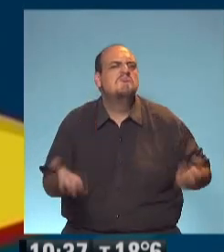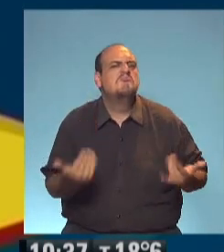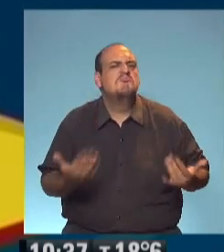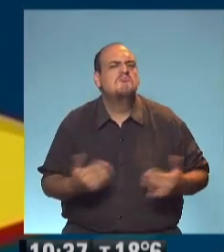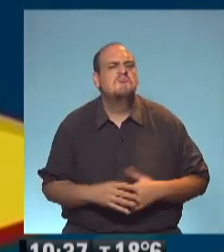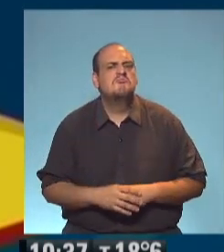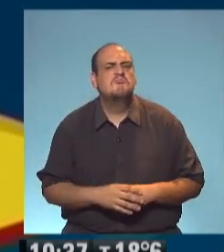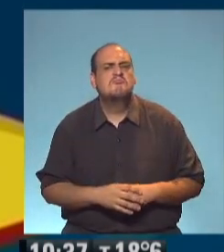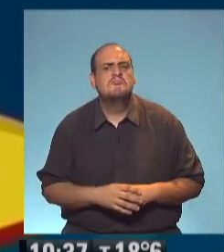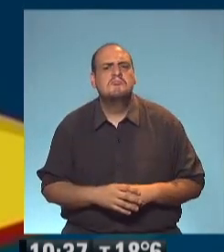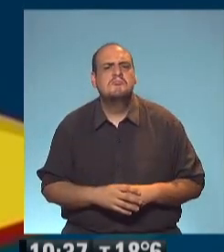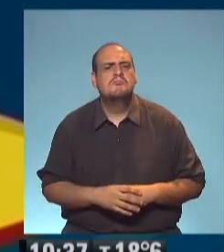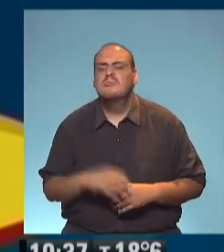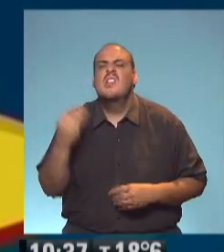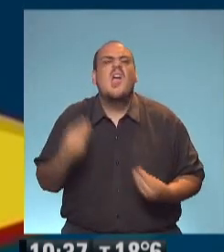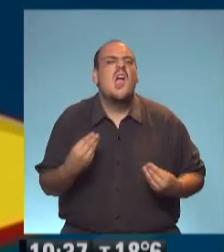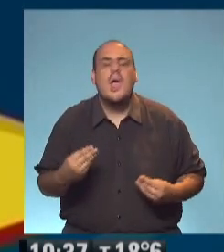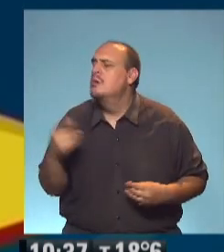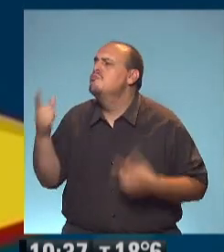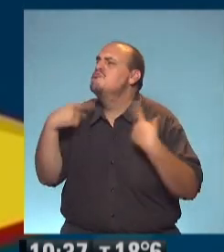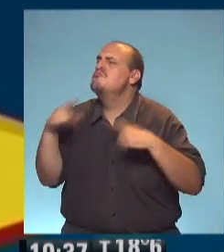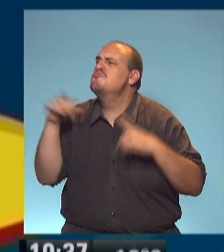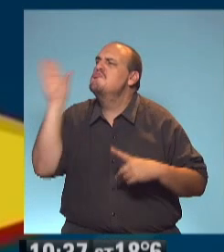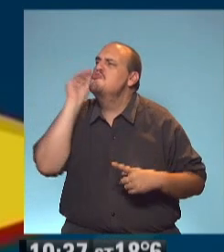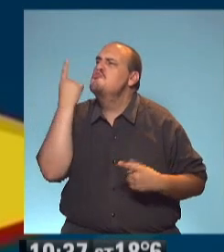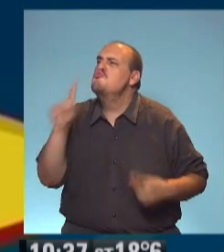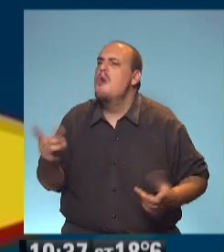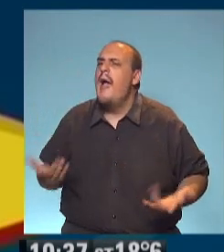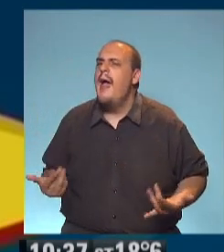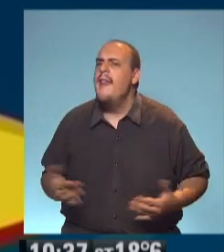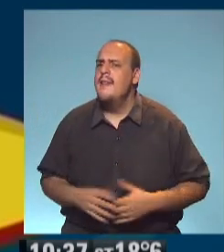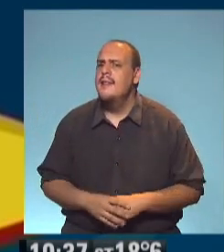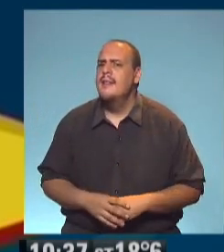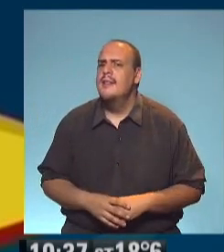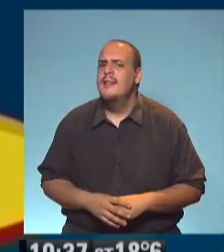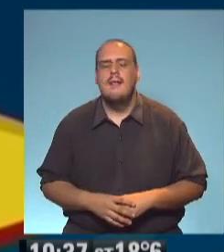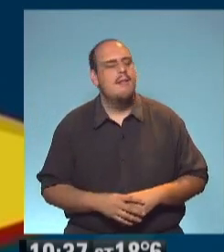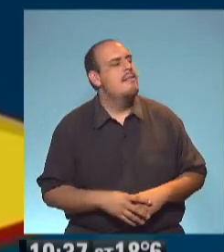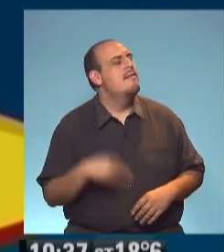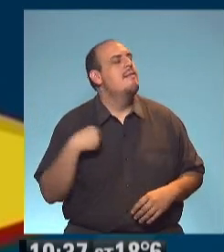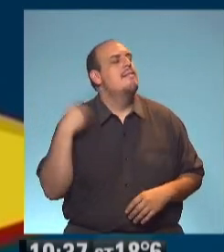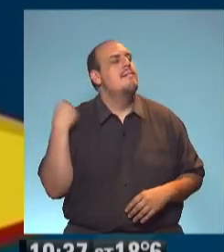¿Qué? ¿Qué música está escuchando Atahualpa Yupanqui?